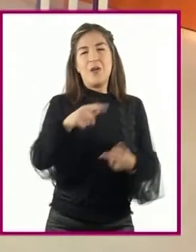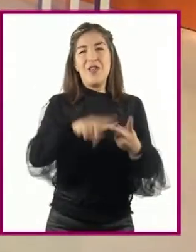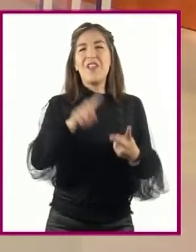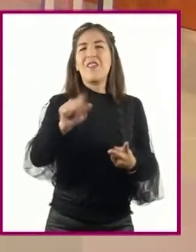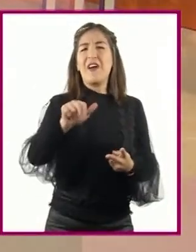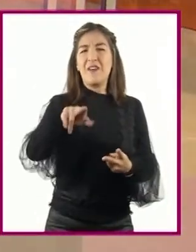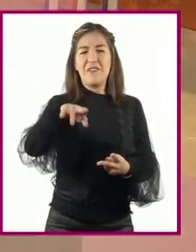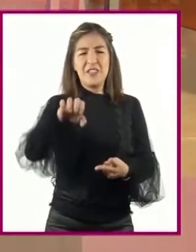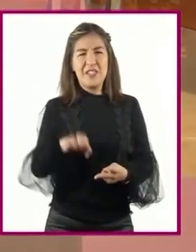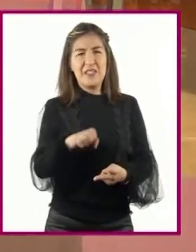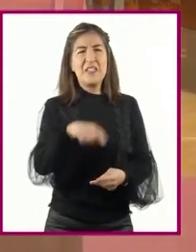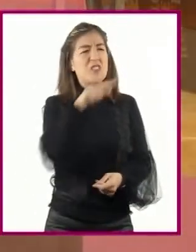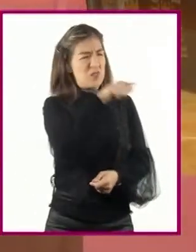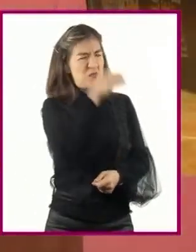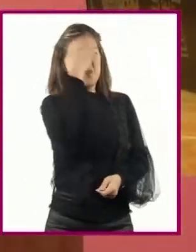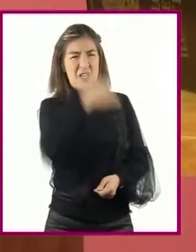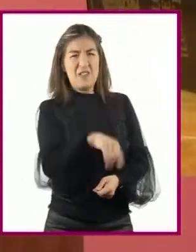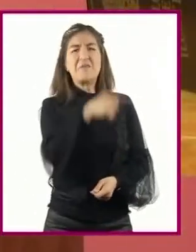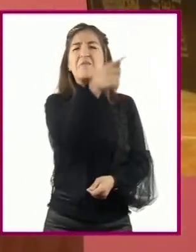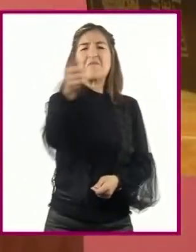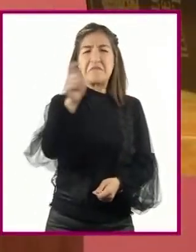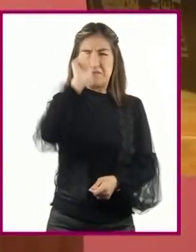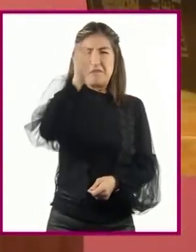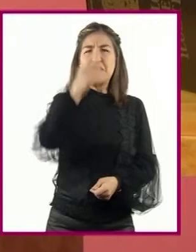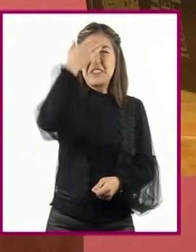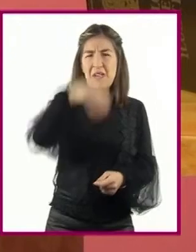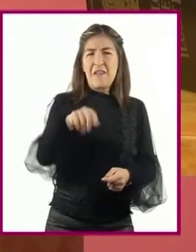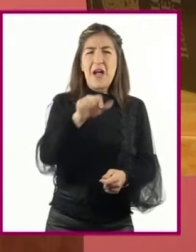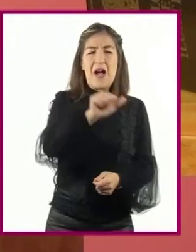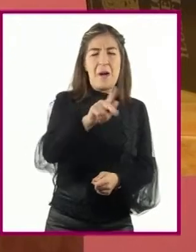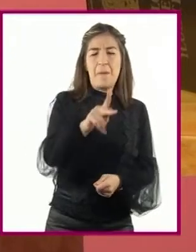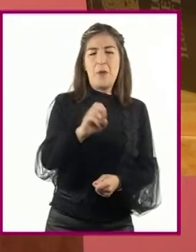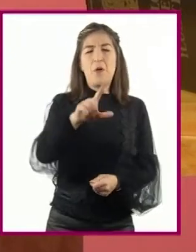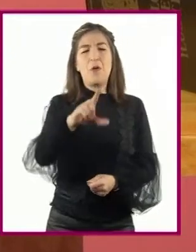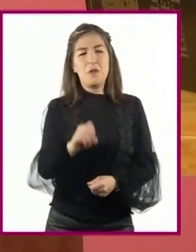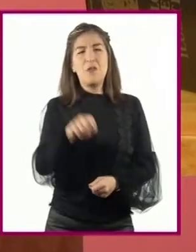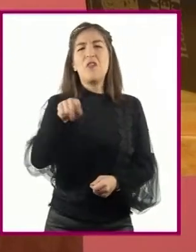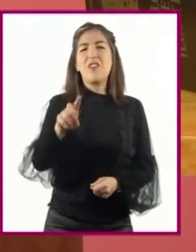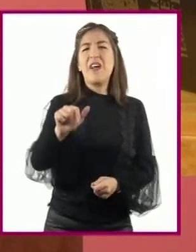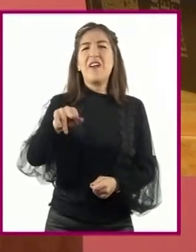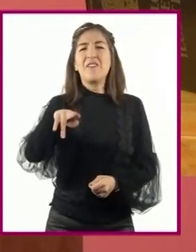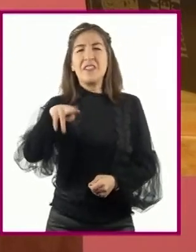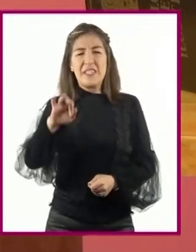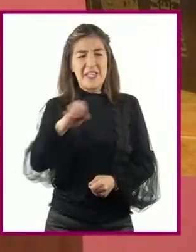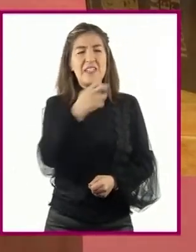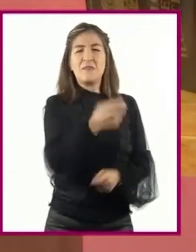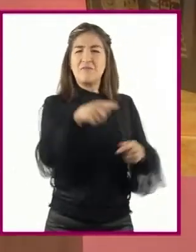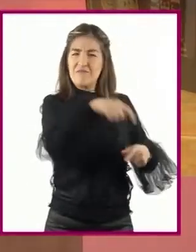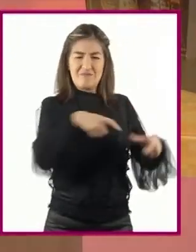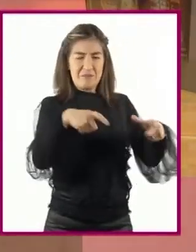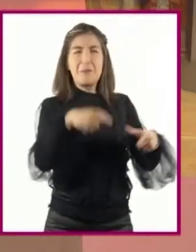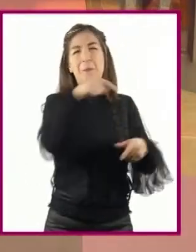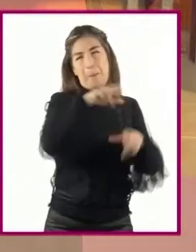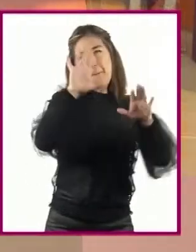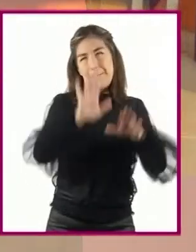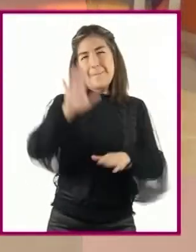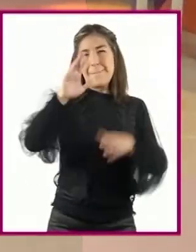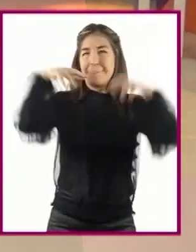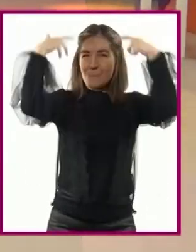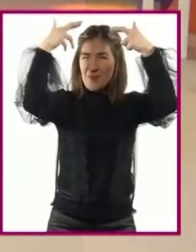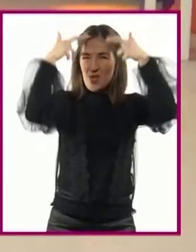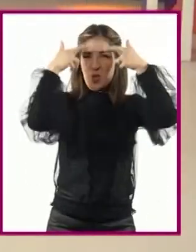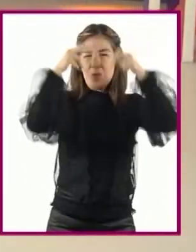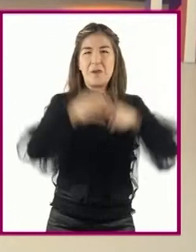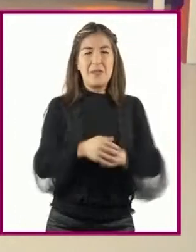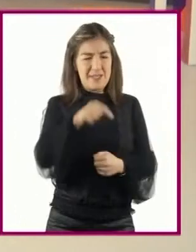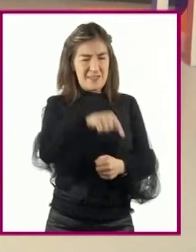esto? En casa, ¿saben? Bueno, me parece que es una corona por la forma, pero